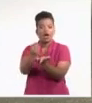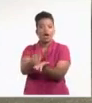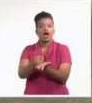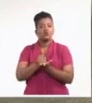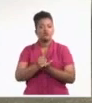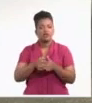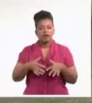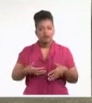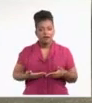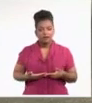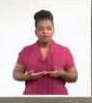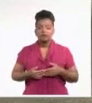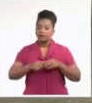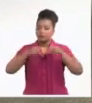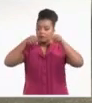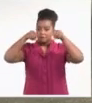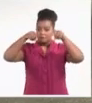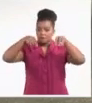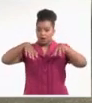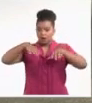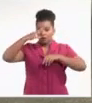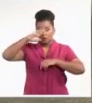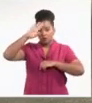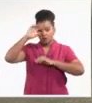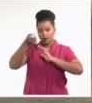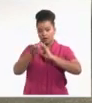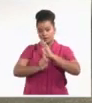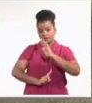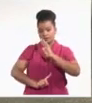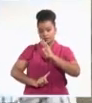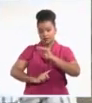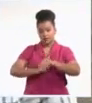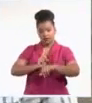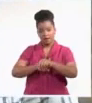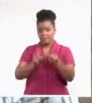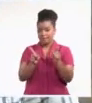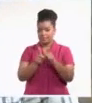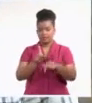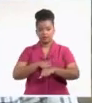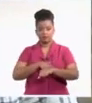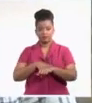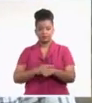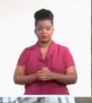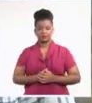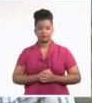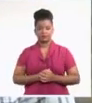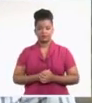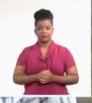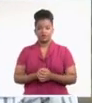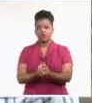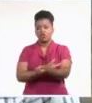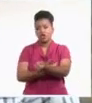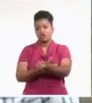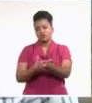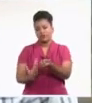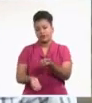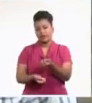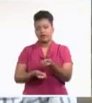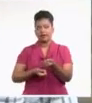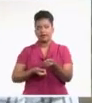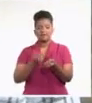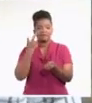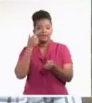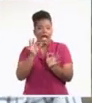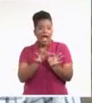restablecimiento, a la restauración de la red eléctrica lo más pronto que se pueda. Lo que está llegando es material eléctrico, básicamente